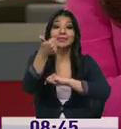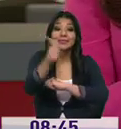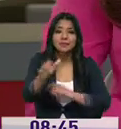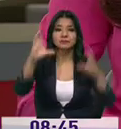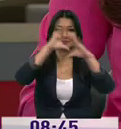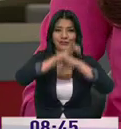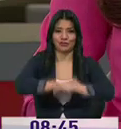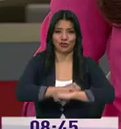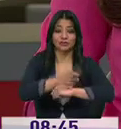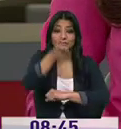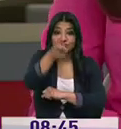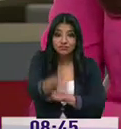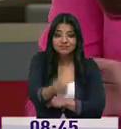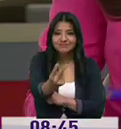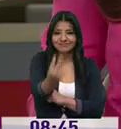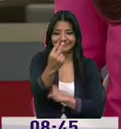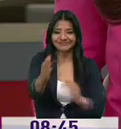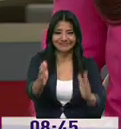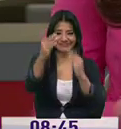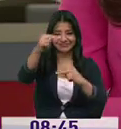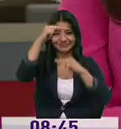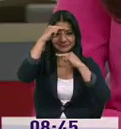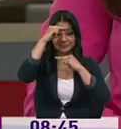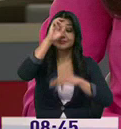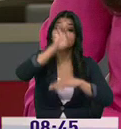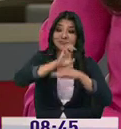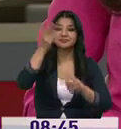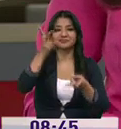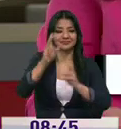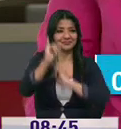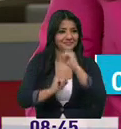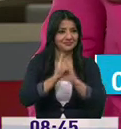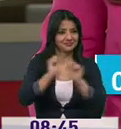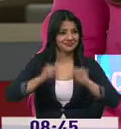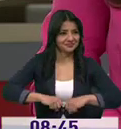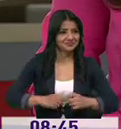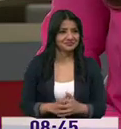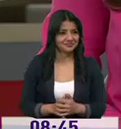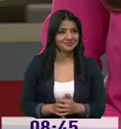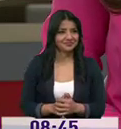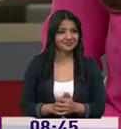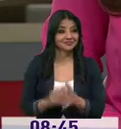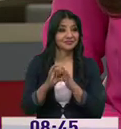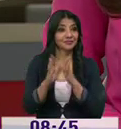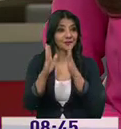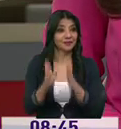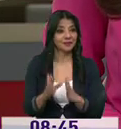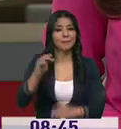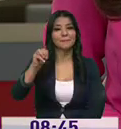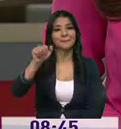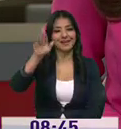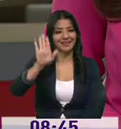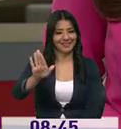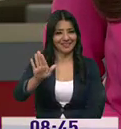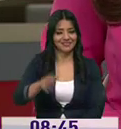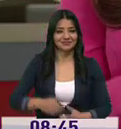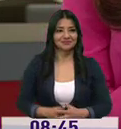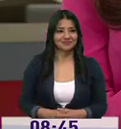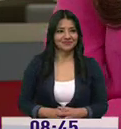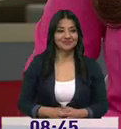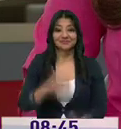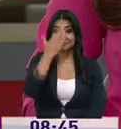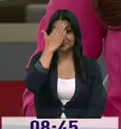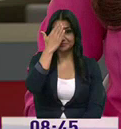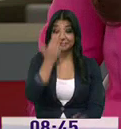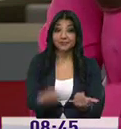podrá mantenerse informado de todo el acontecer nacional y también internacional, por supuesto en compañía de nuestra compañera María Fernanda Suárez Navas. Ya sabe,